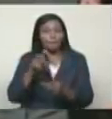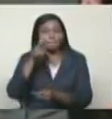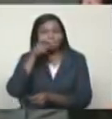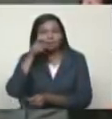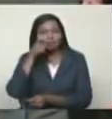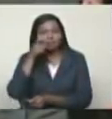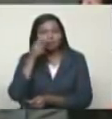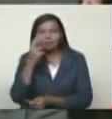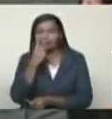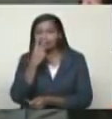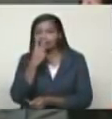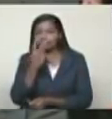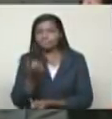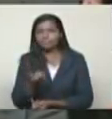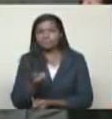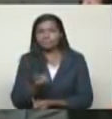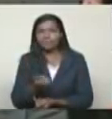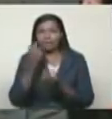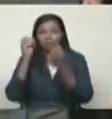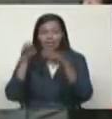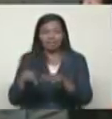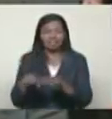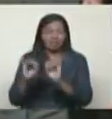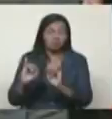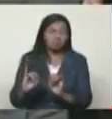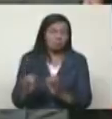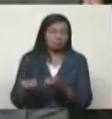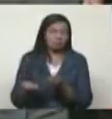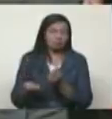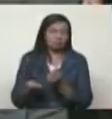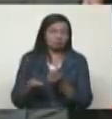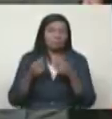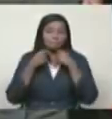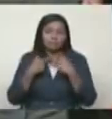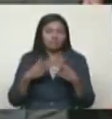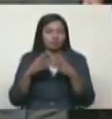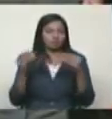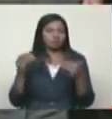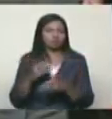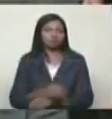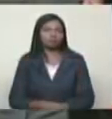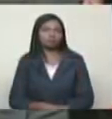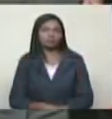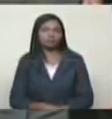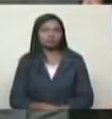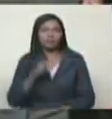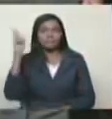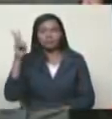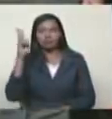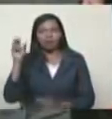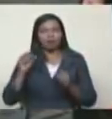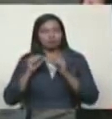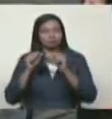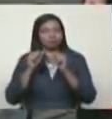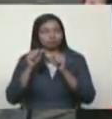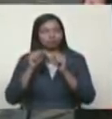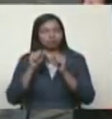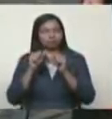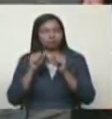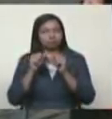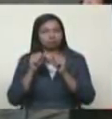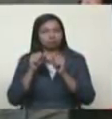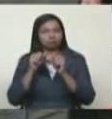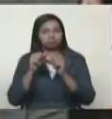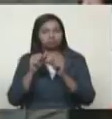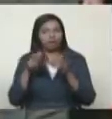los jefes militares, han fracasado y van a seguir fracasando. Y Venezuela va a seguir dando